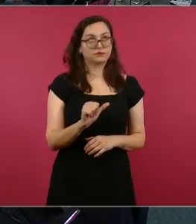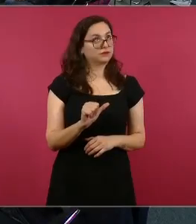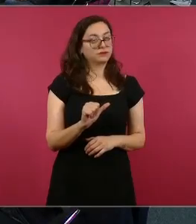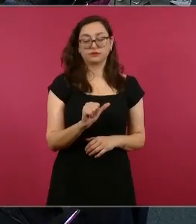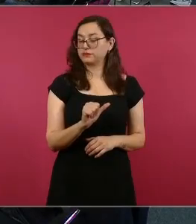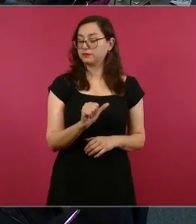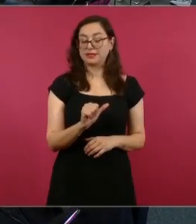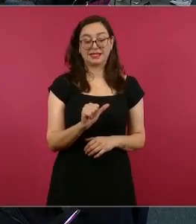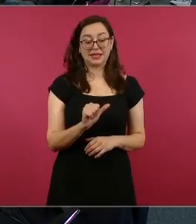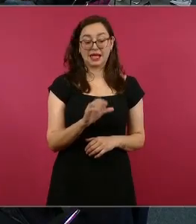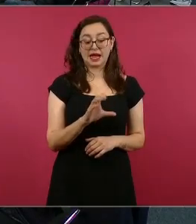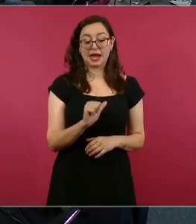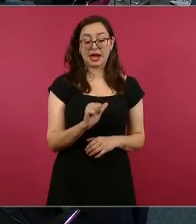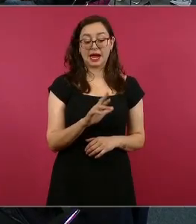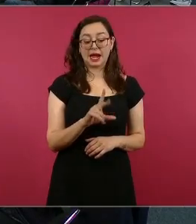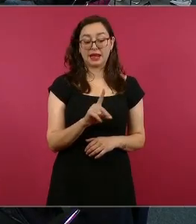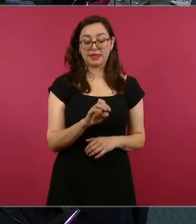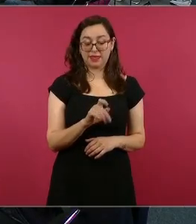no, desde Cardel,